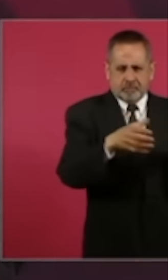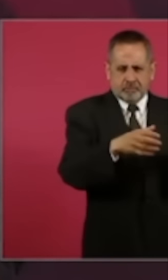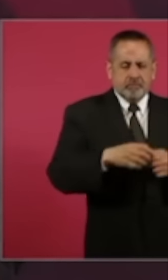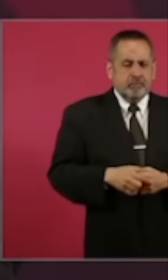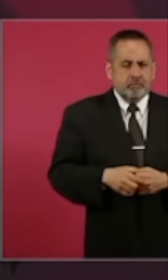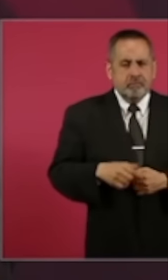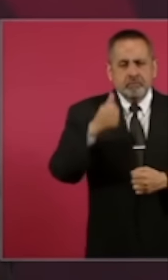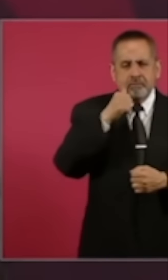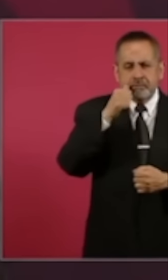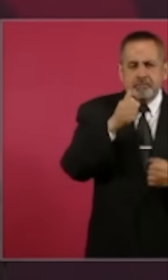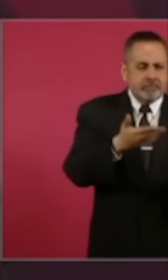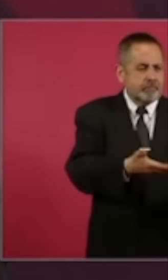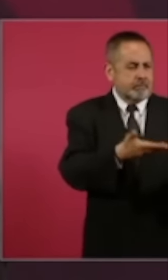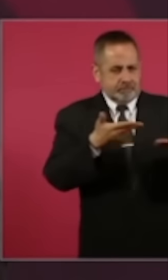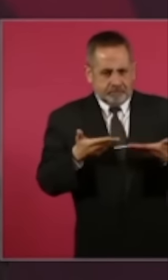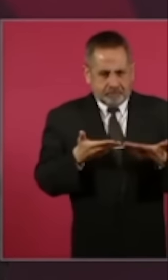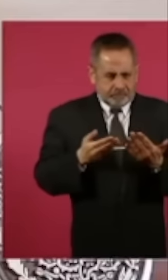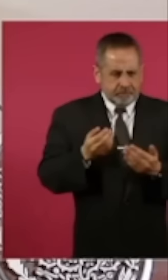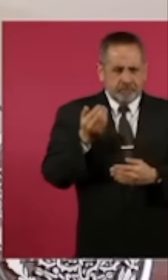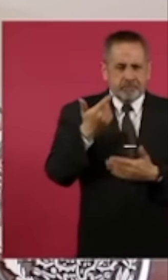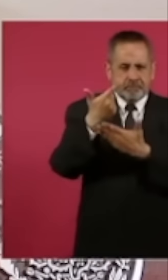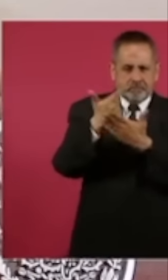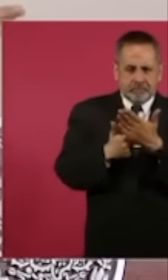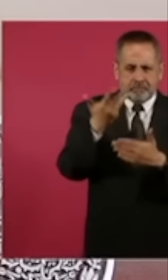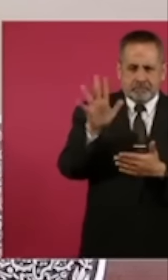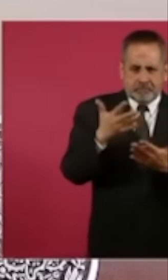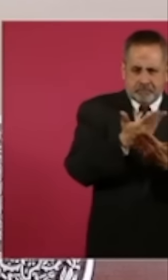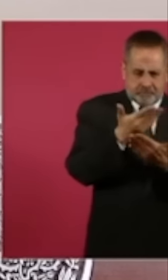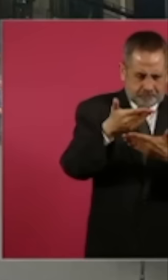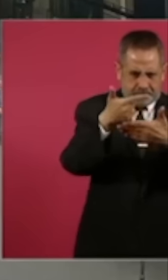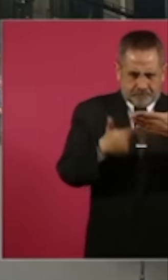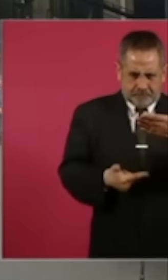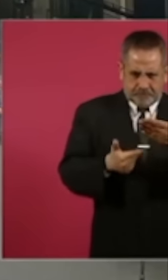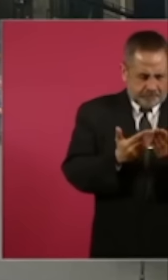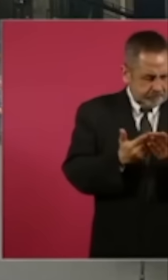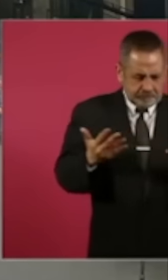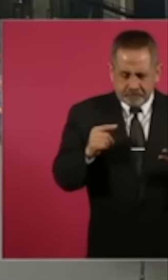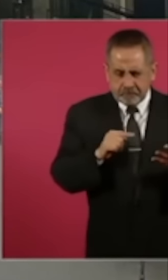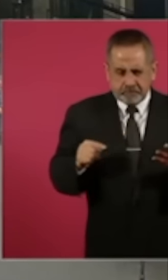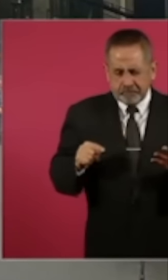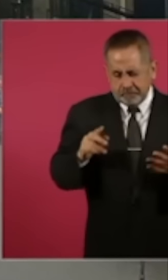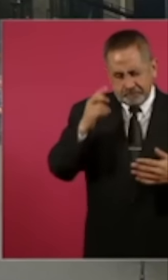me presentan una lista en una ocasión.